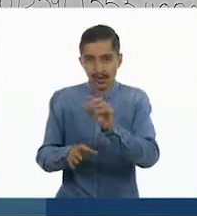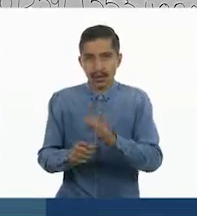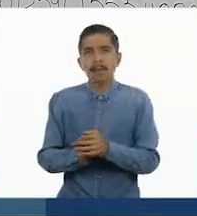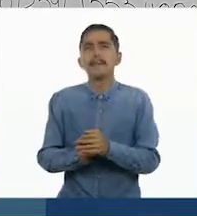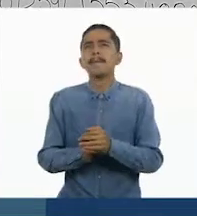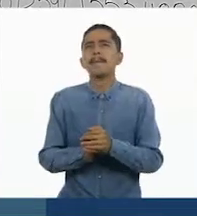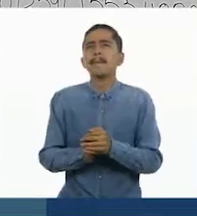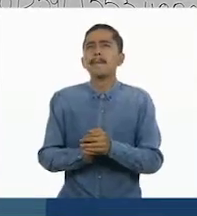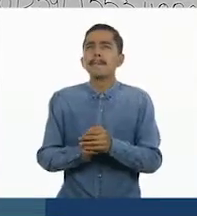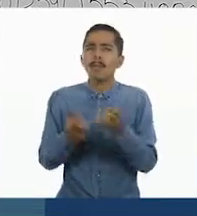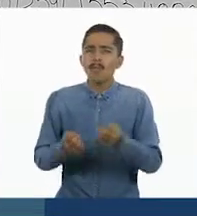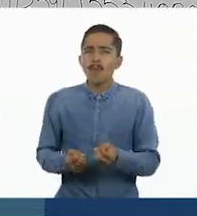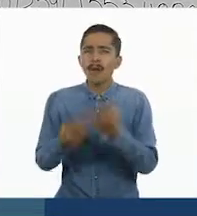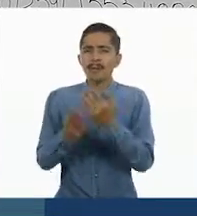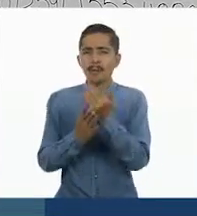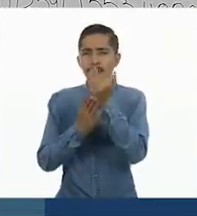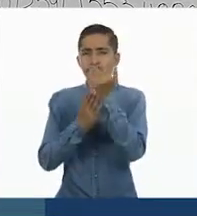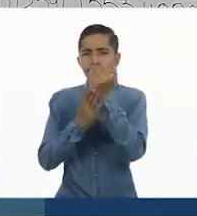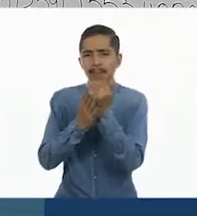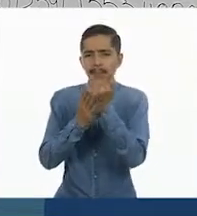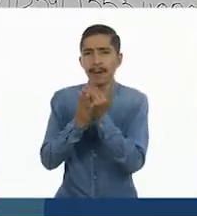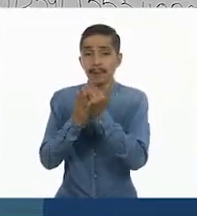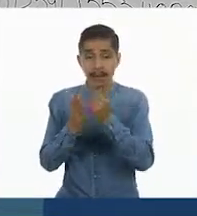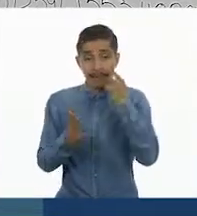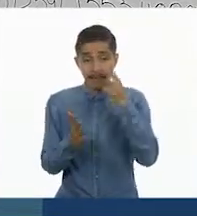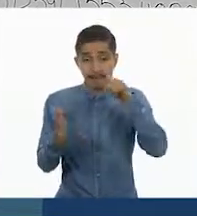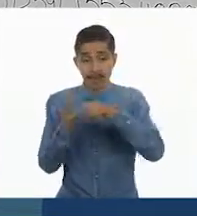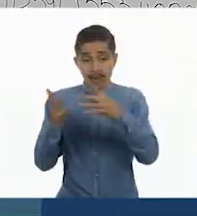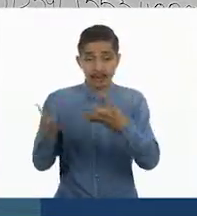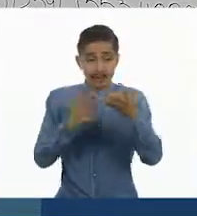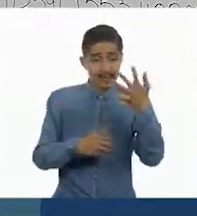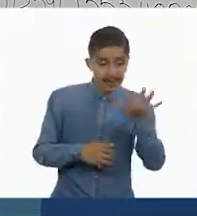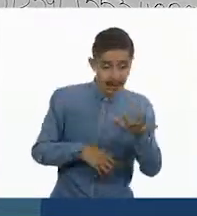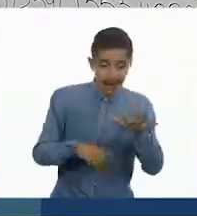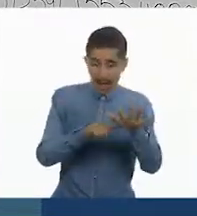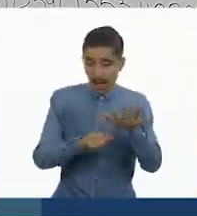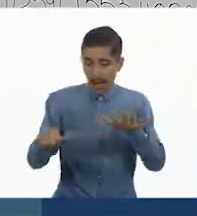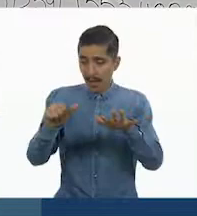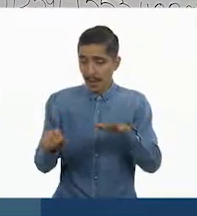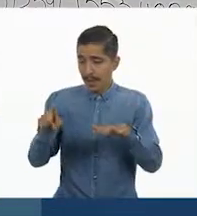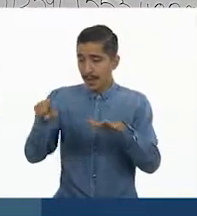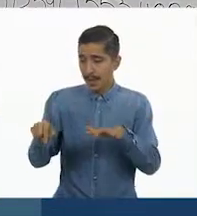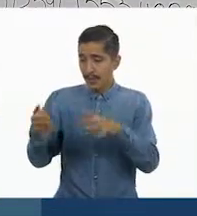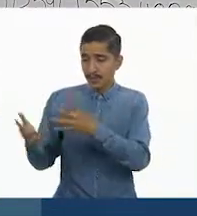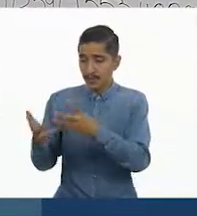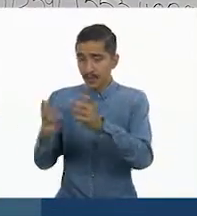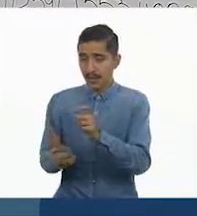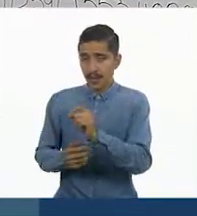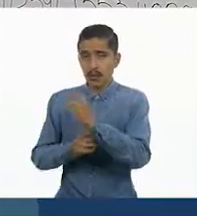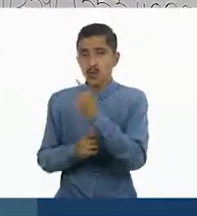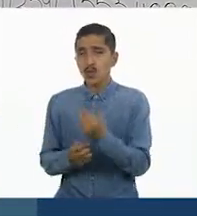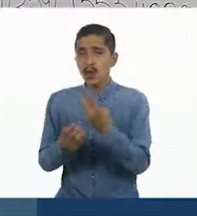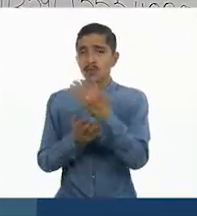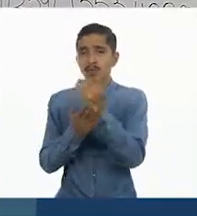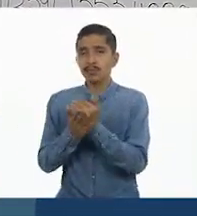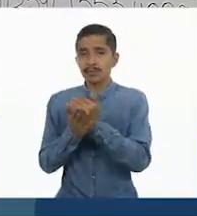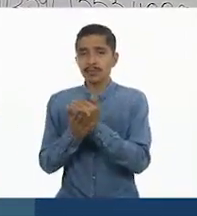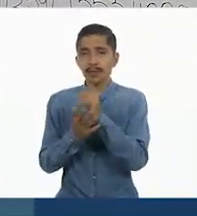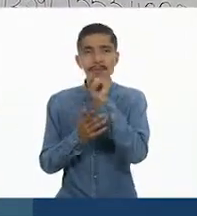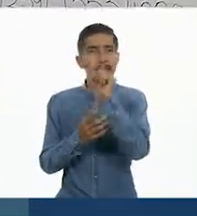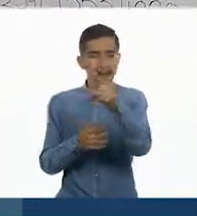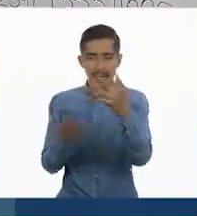en cuánto disminuyó la población entre 1910 y 1921. También tendríamos que hacer la